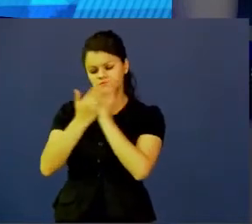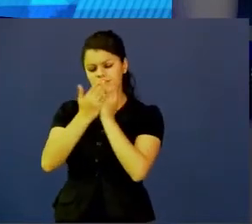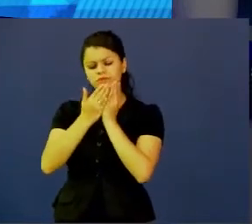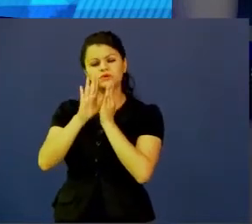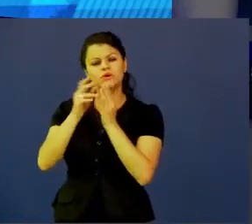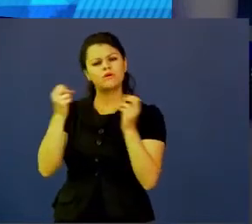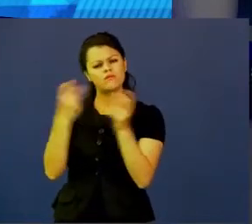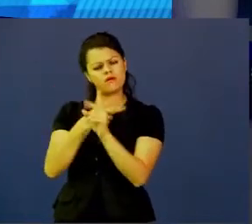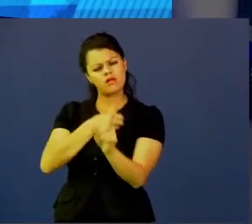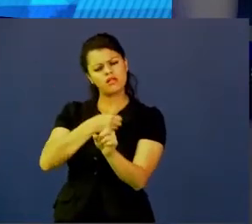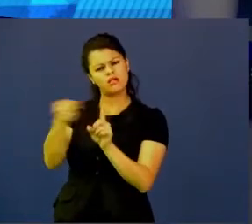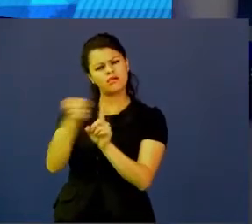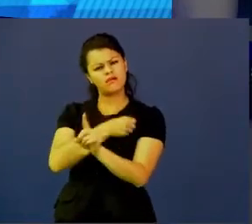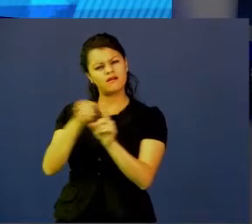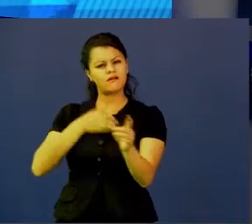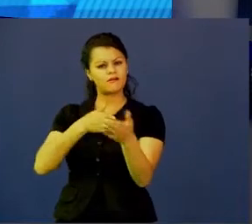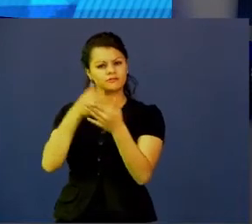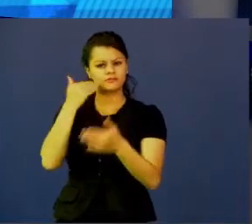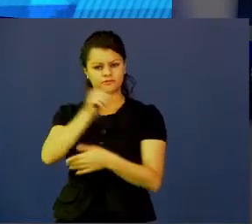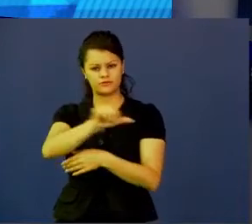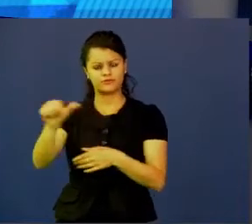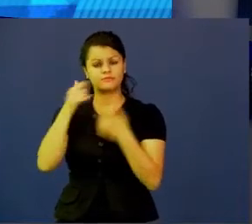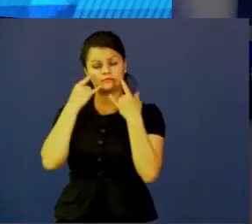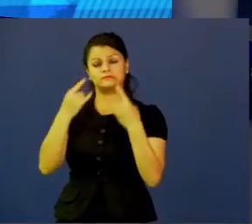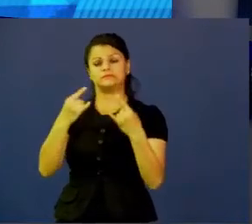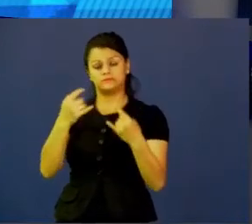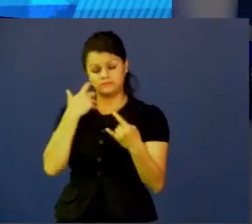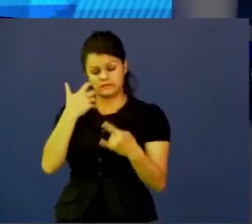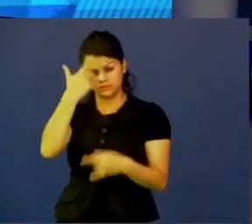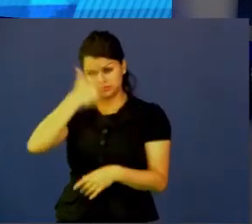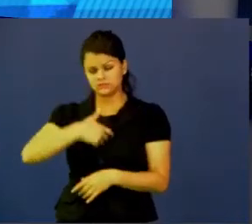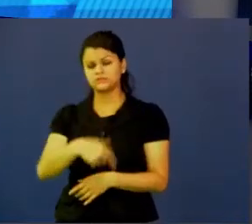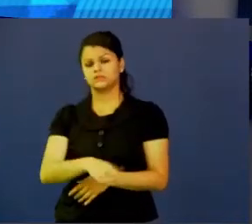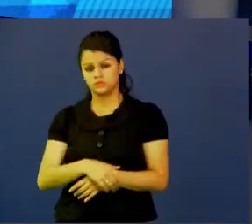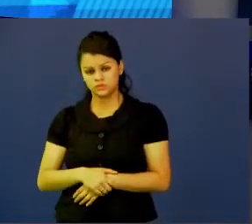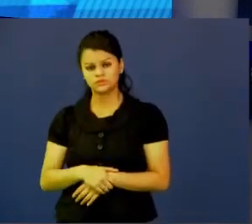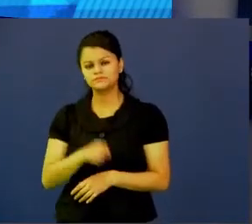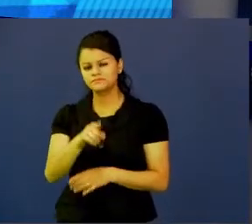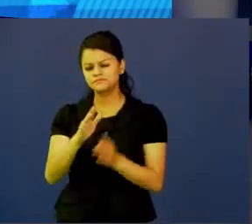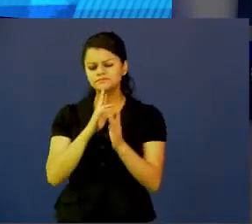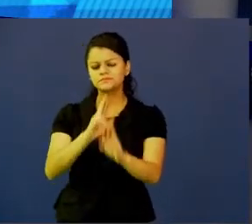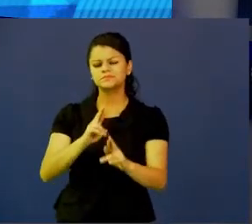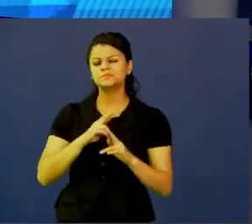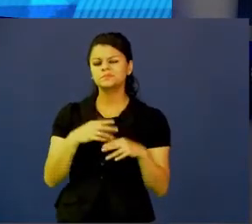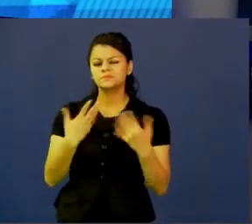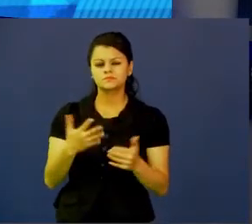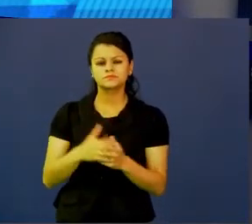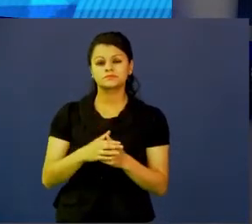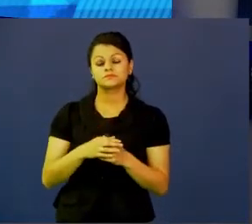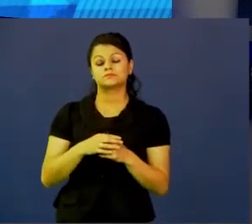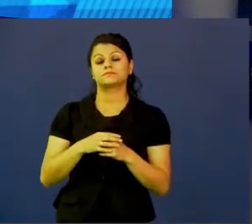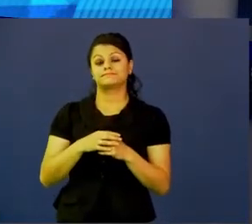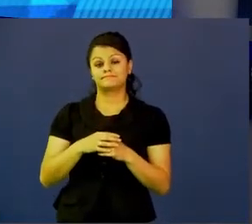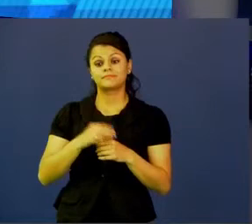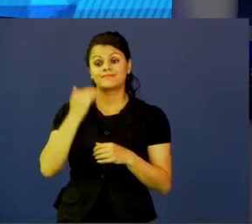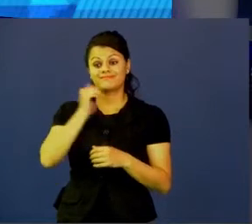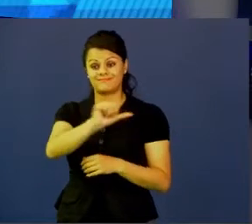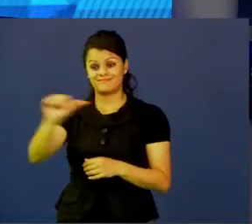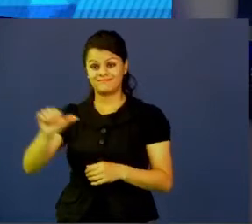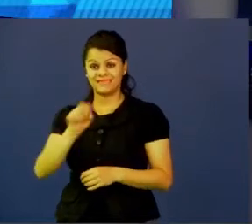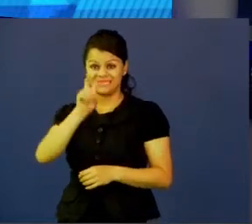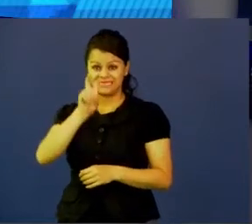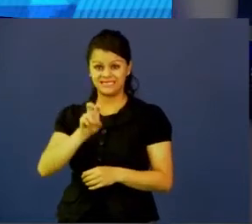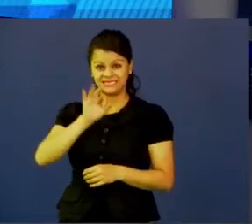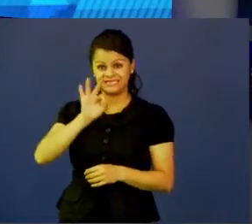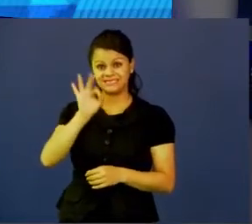muy interesante, quizá el más serio que hemos leído nosotros. Y ese estudio lo que dice es que el 73% de las mujeres